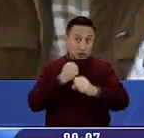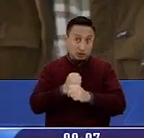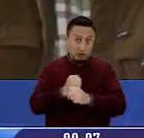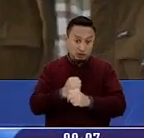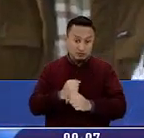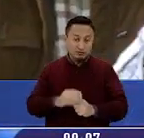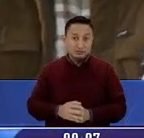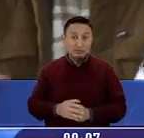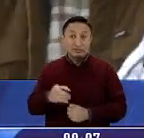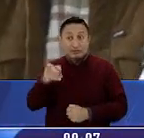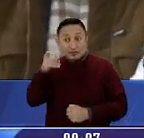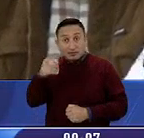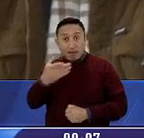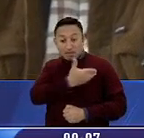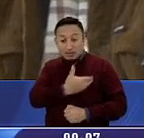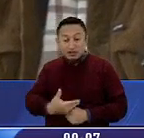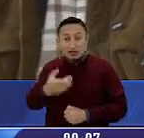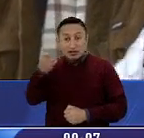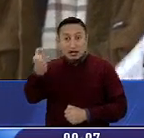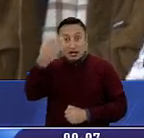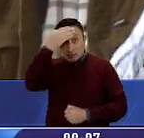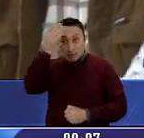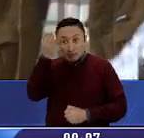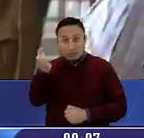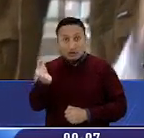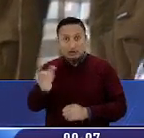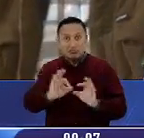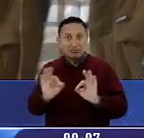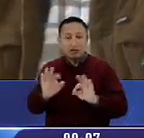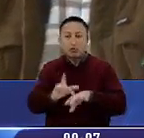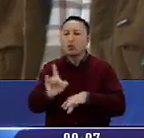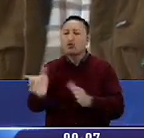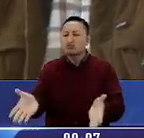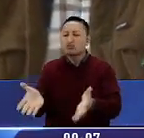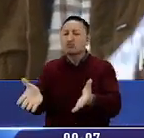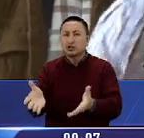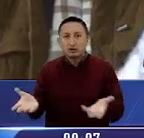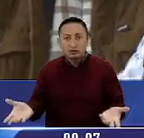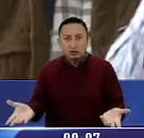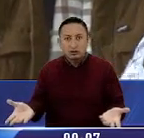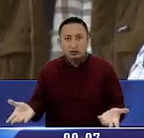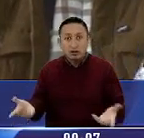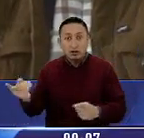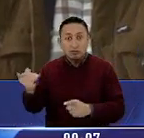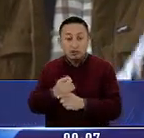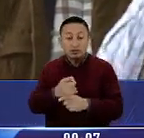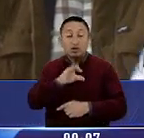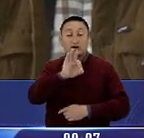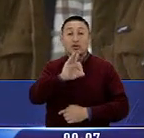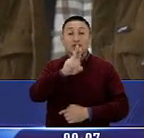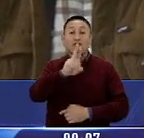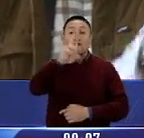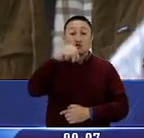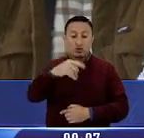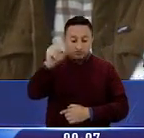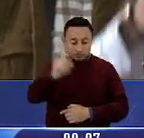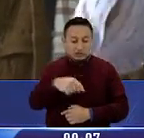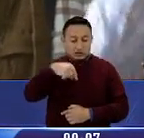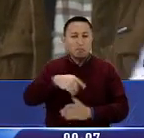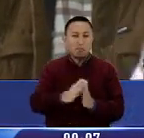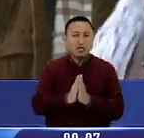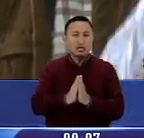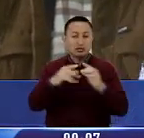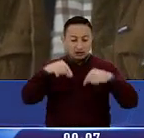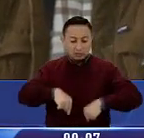estos sectores, presidente Nadir Noboa, no les está topando. Y por eso el Frente Unitario exige y pide que